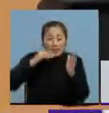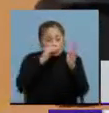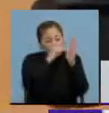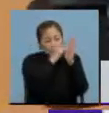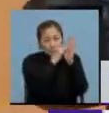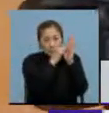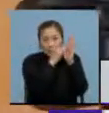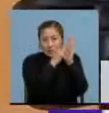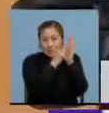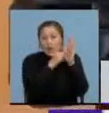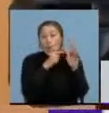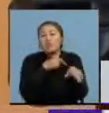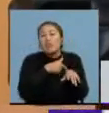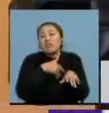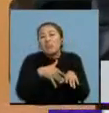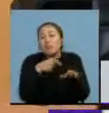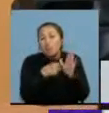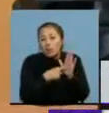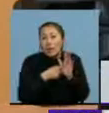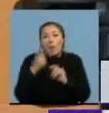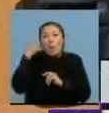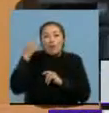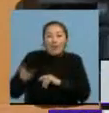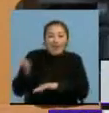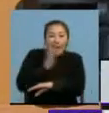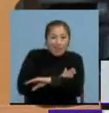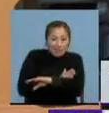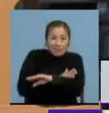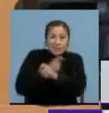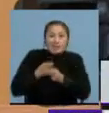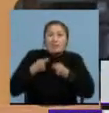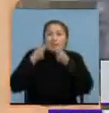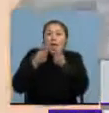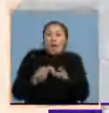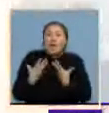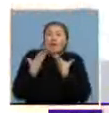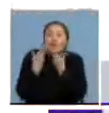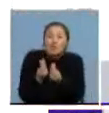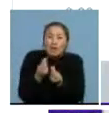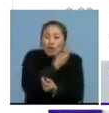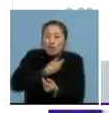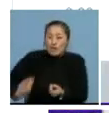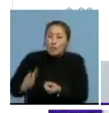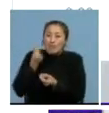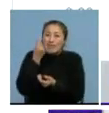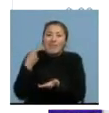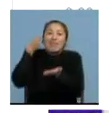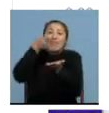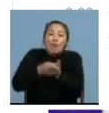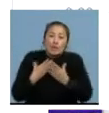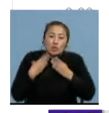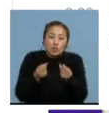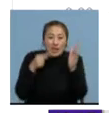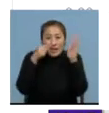con un atraso porque había un sistema de subsidio en la gestión anterior de muchos años al punto tal que nosotros de